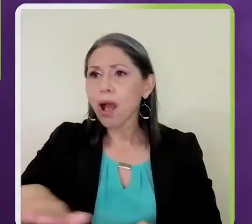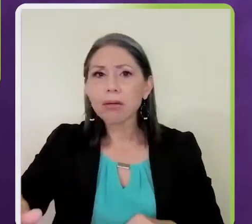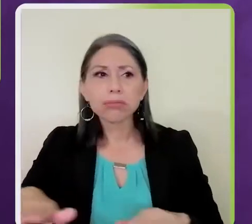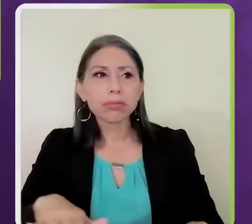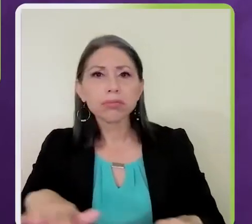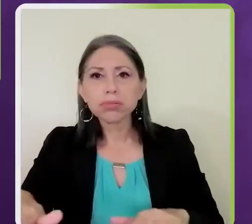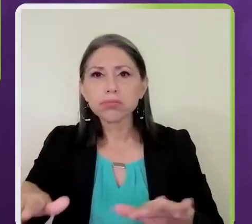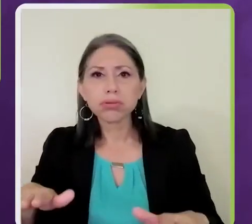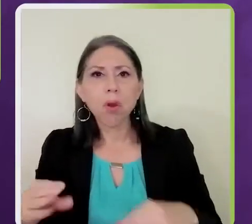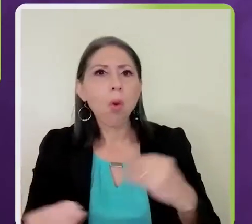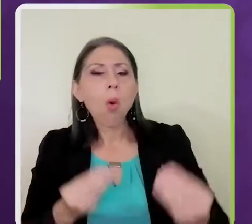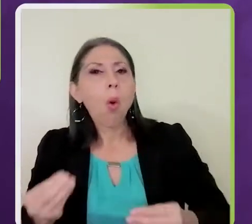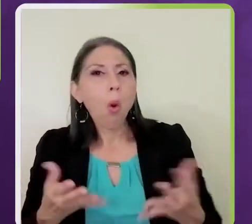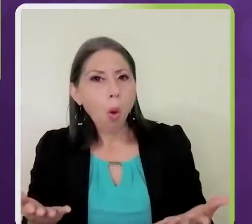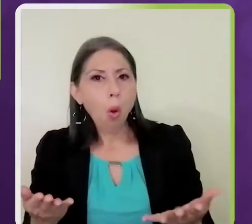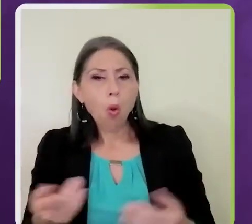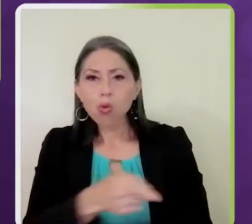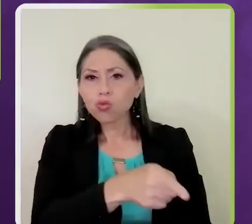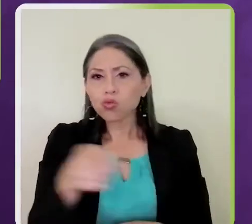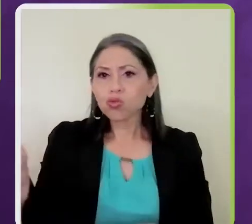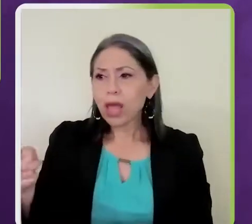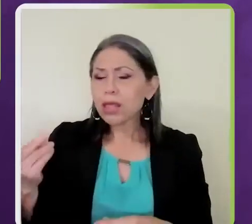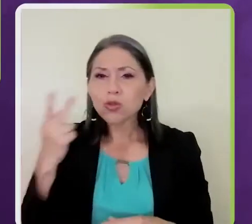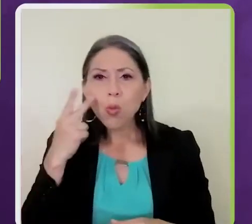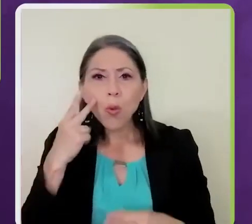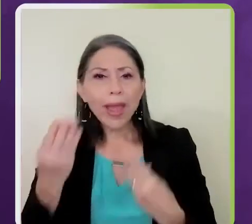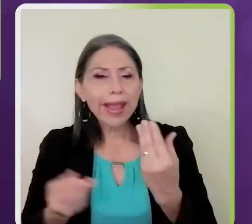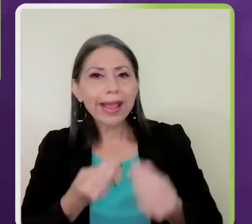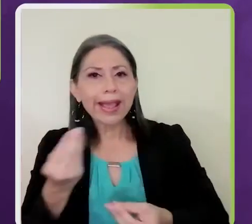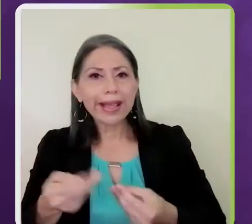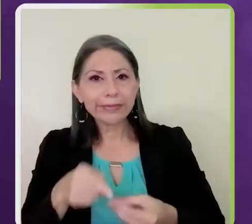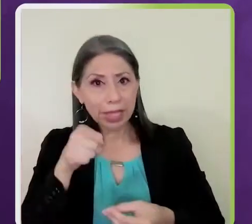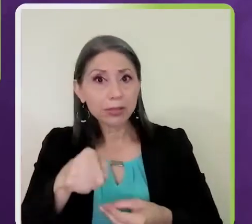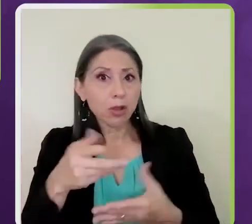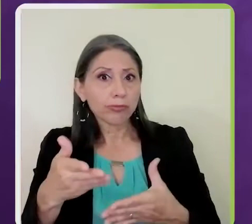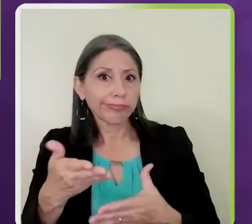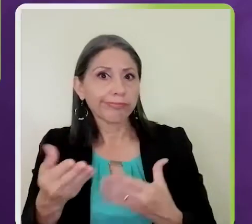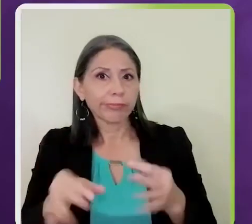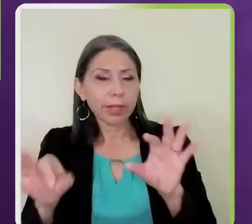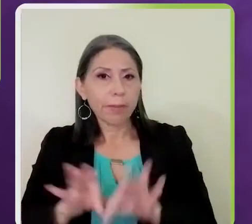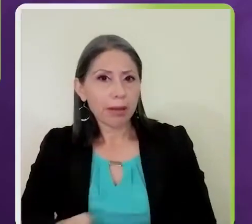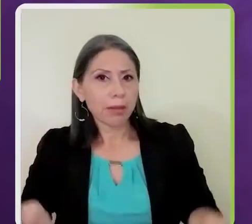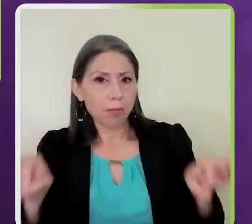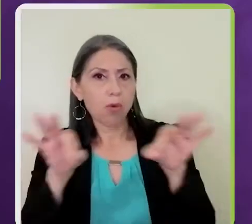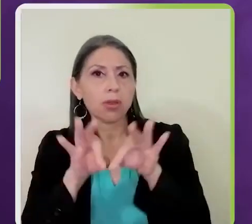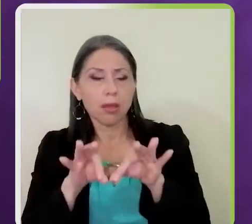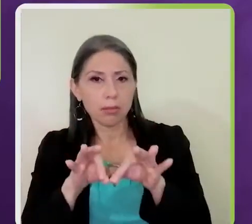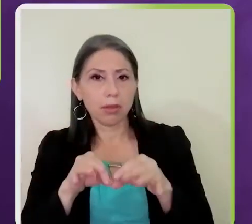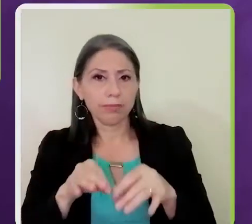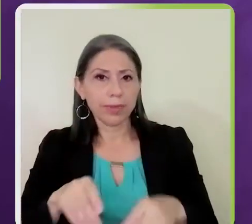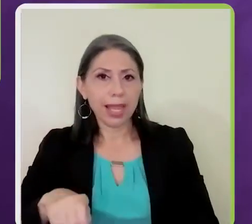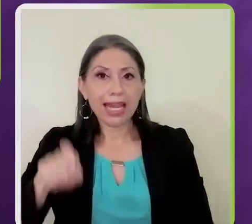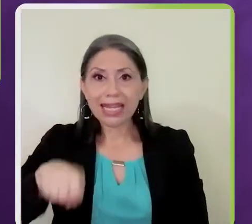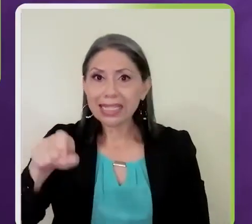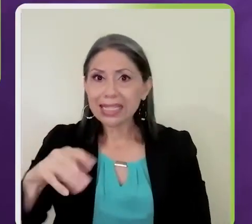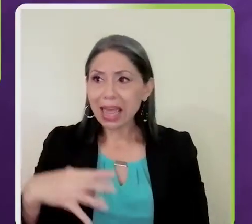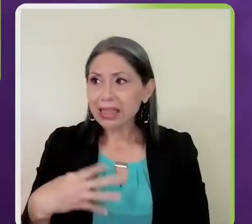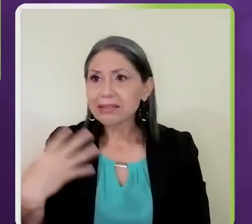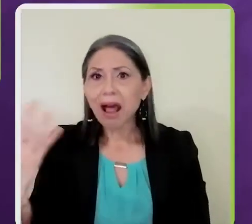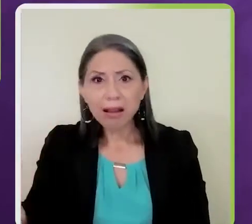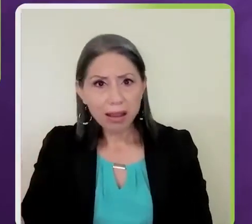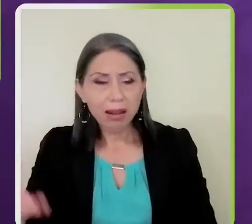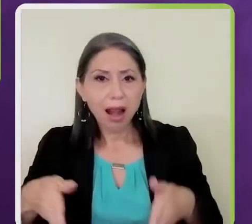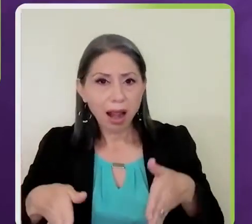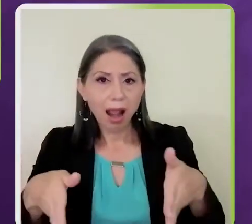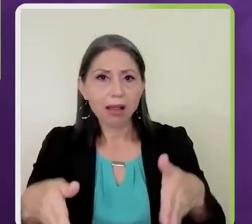demás? ¿Cómo ven ustedes también esta parte importante, ¿verdad?, que es la necesidad de salir a la